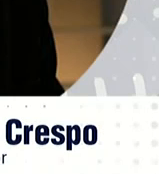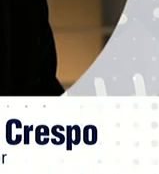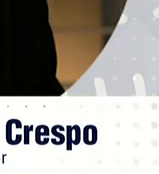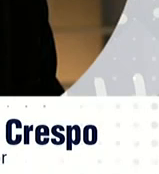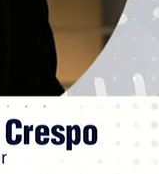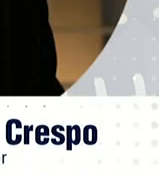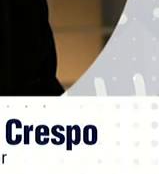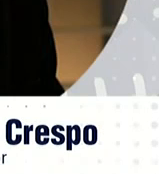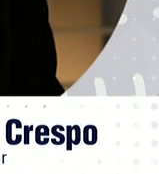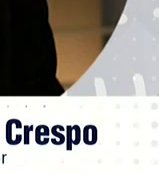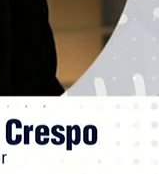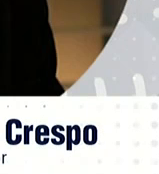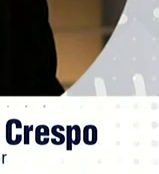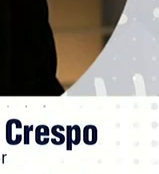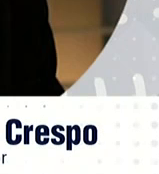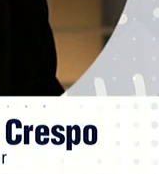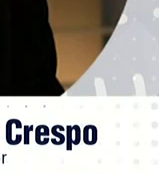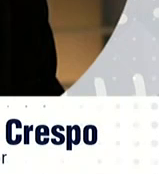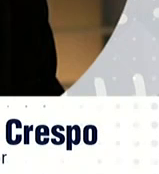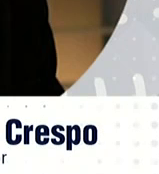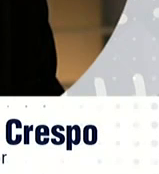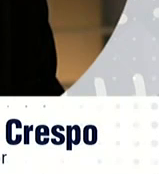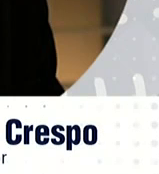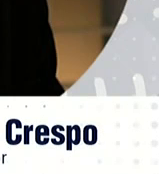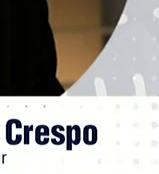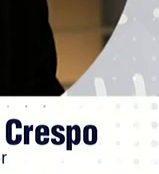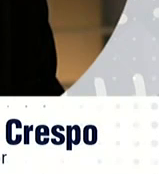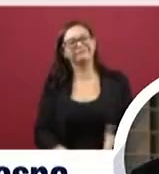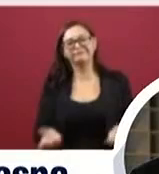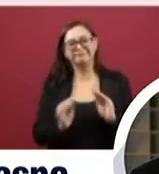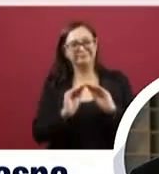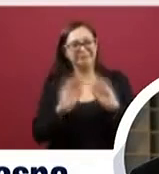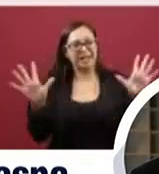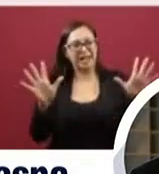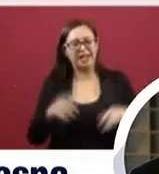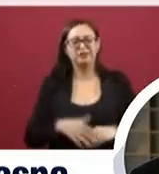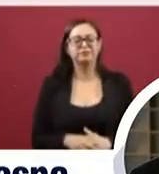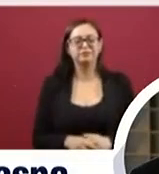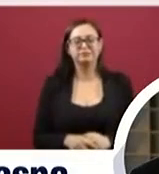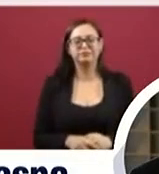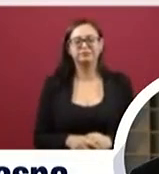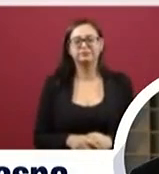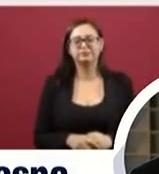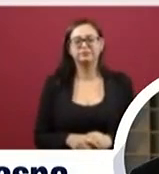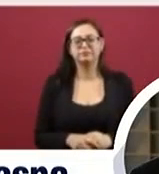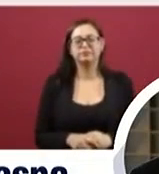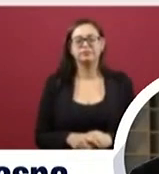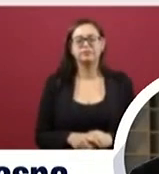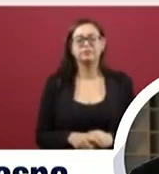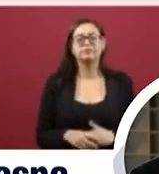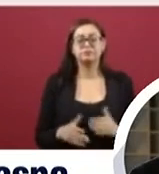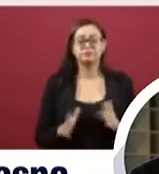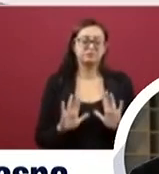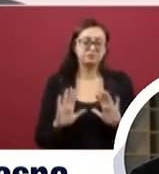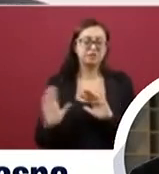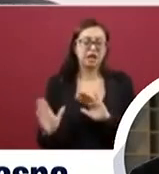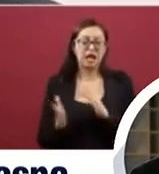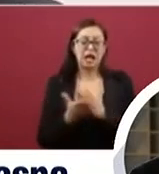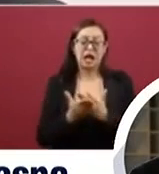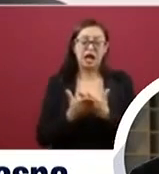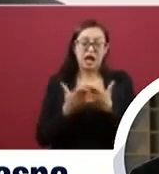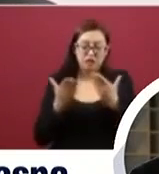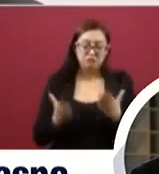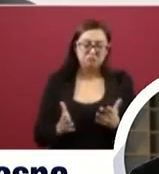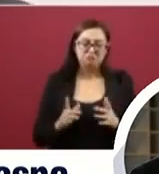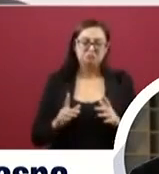materia de seguridad realmente recibe una situación muy problemática de 12 años de violencia. No se le puede ahora